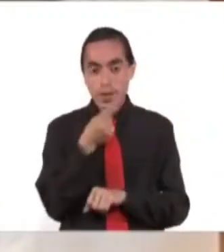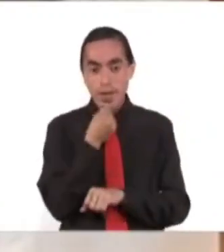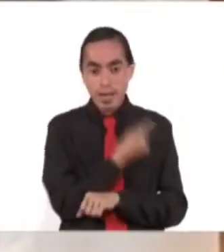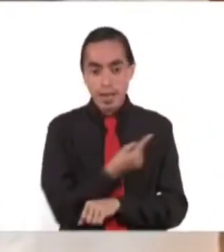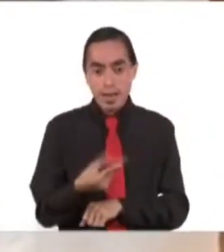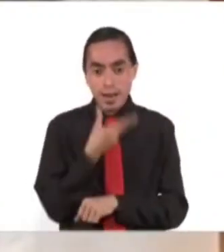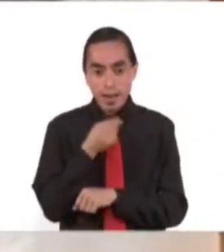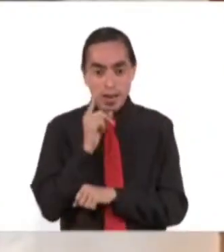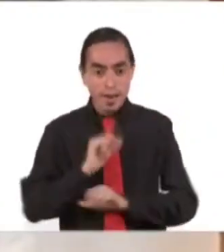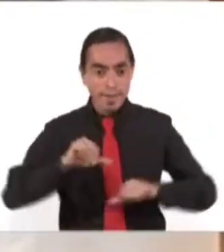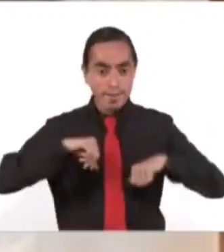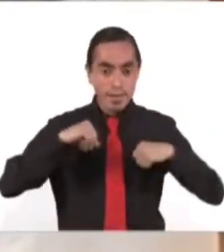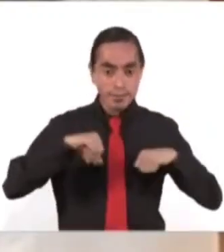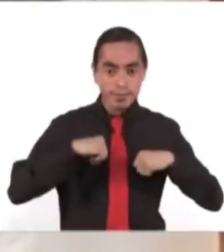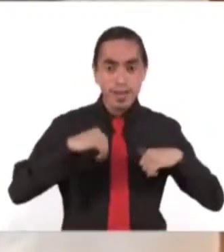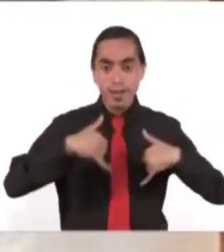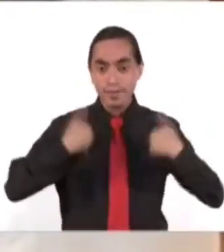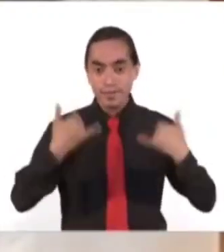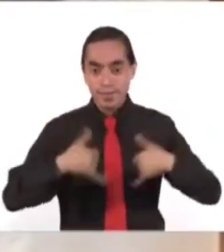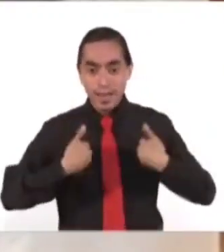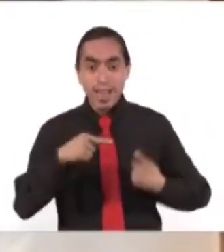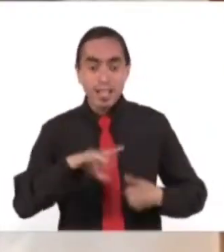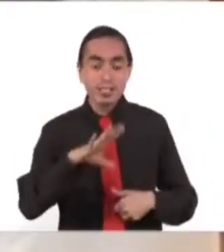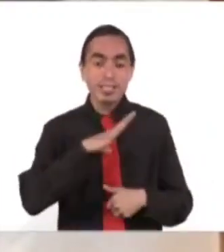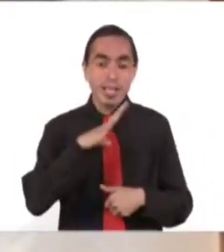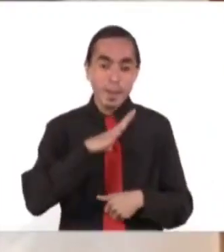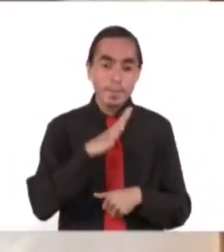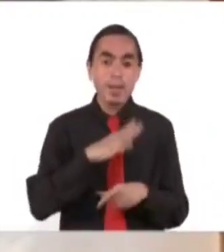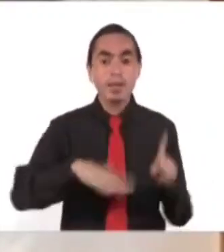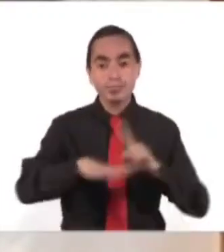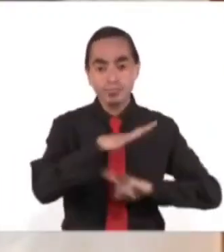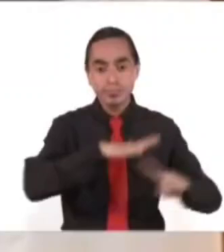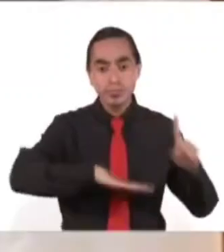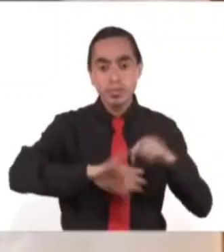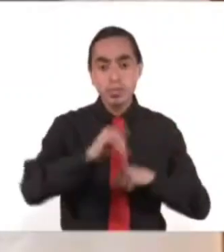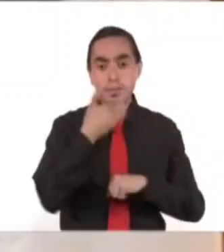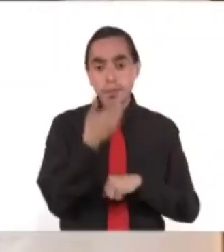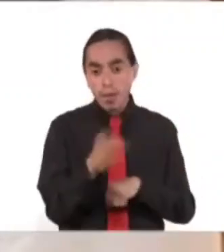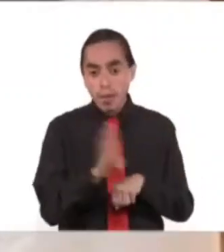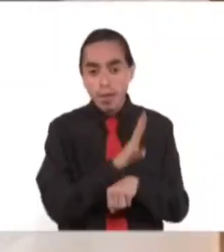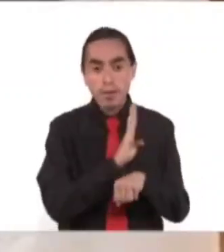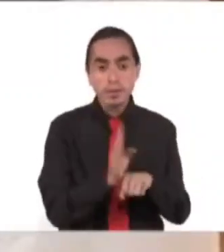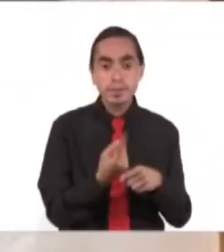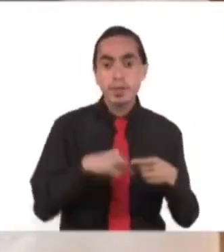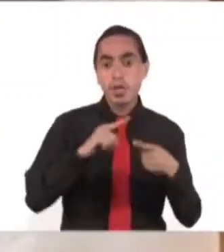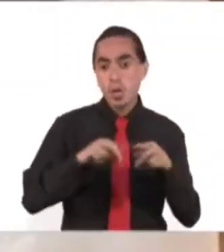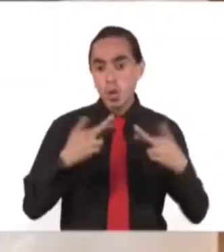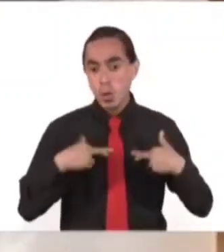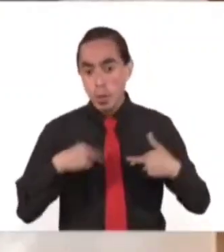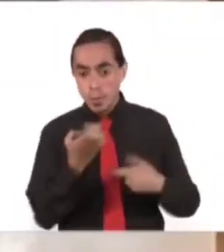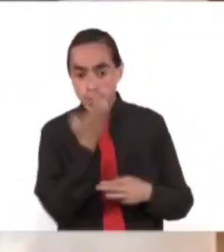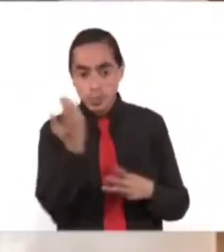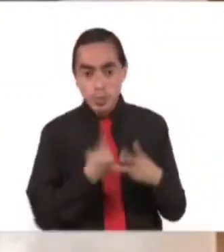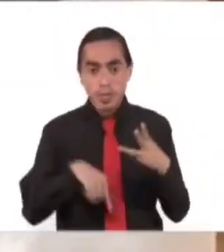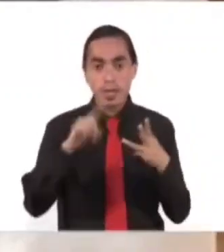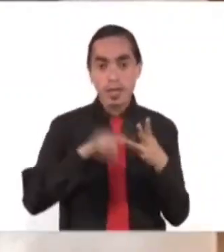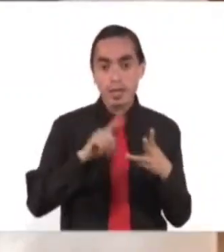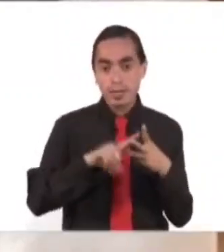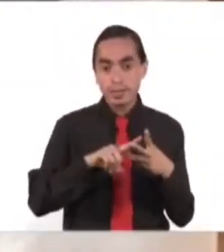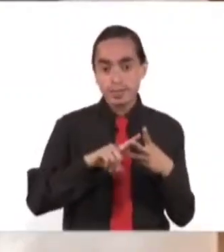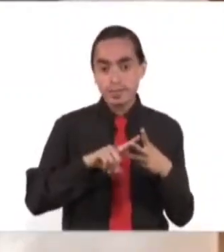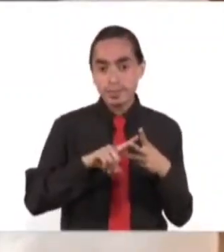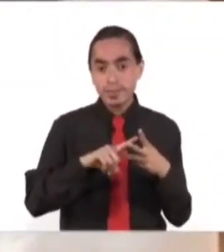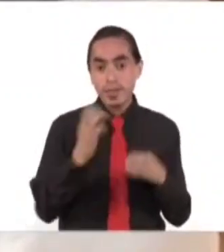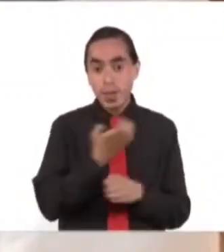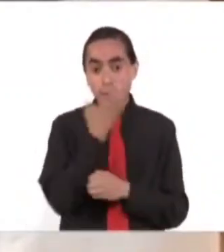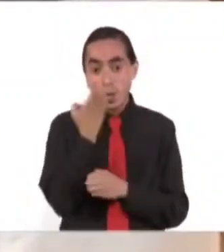niñas, adolescentes tengan mejores condiciones, uniformes, útiles escolares, mejoramiento de las escuelas, en fin, ha